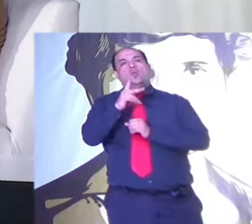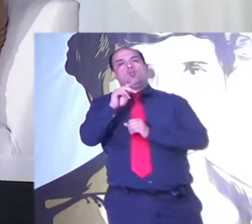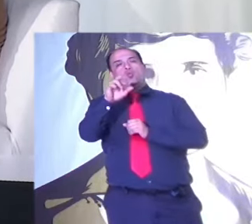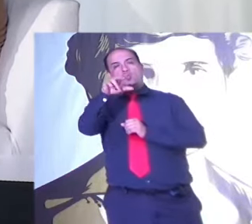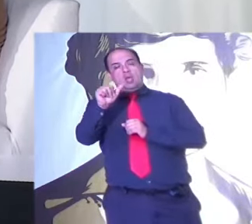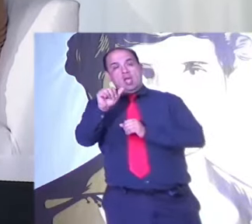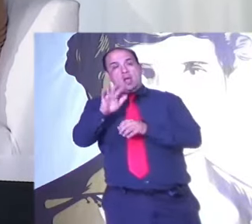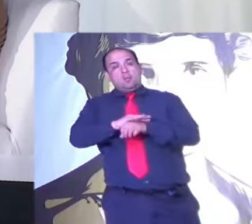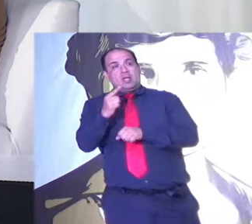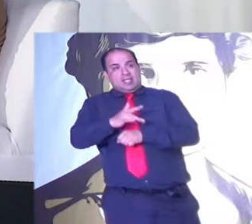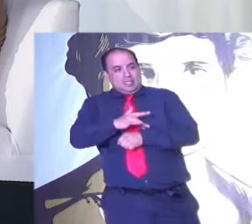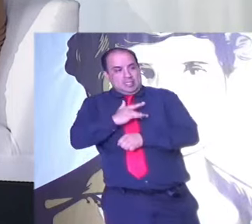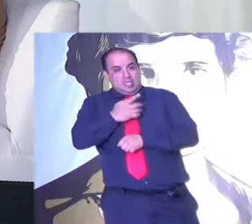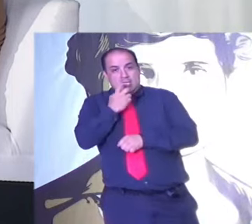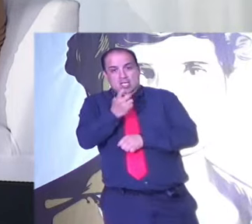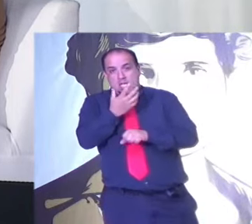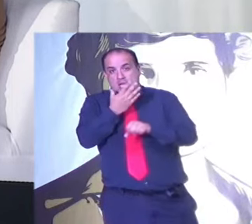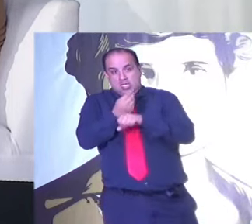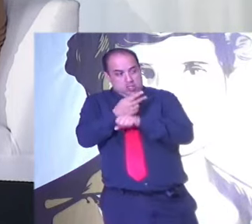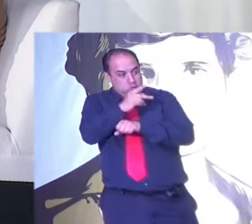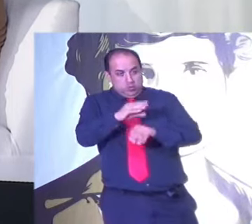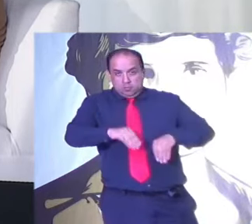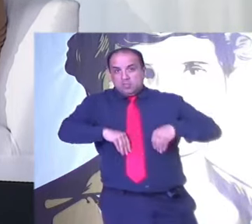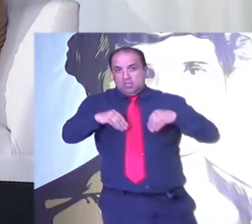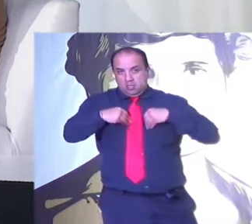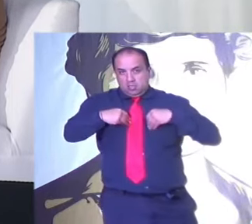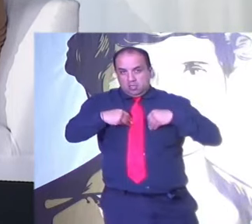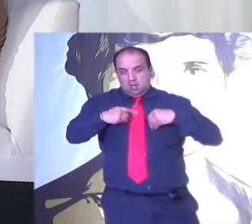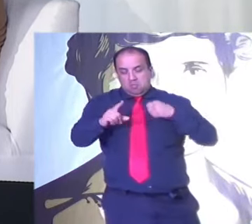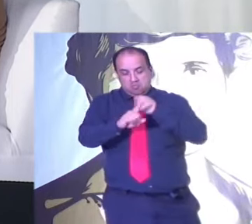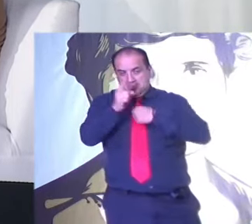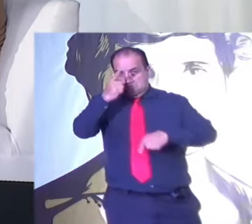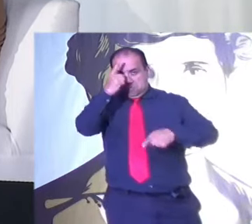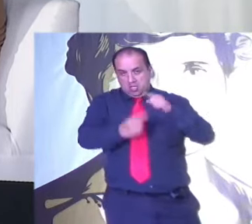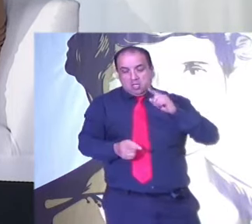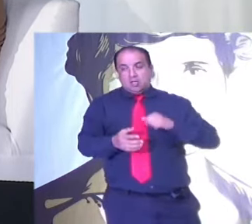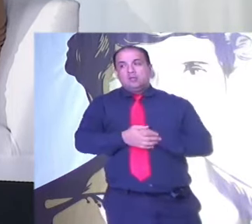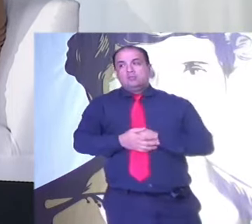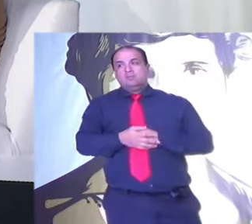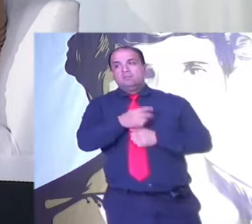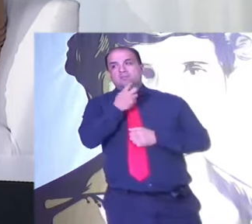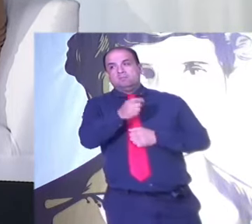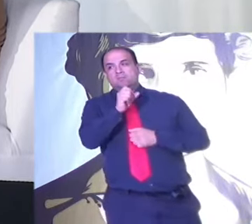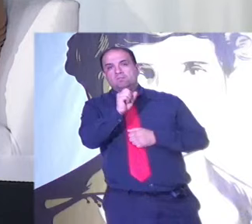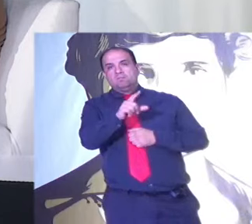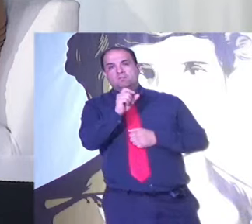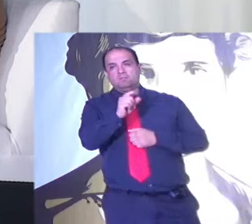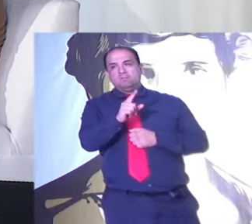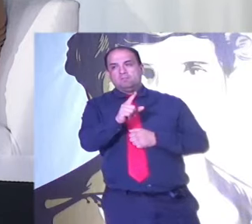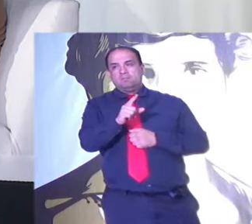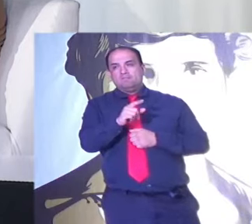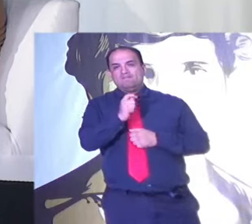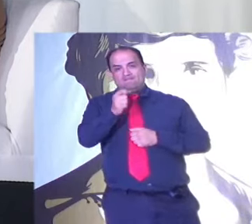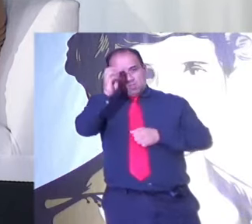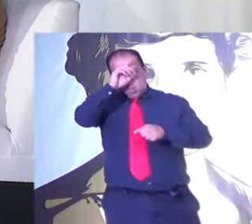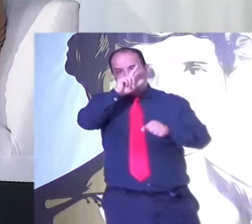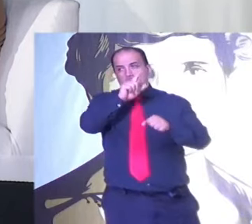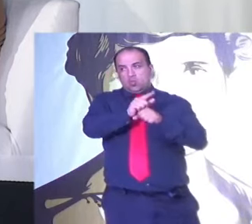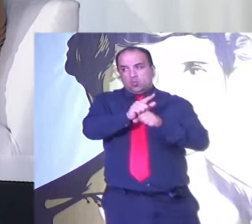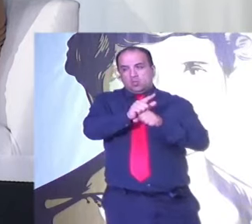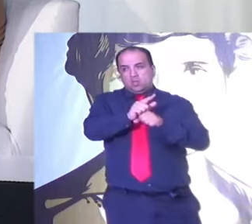que eso solucionaría, pues, toda su vida, ¿no? Entonces, pues es parte también de mi cultura, la cultura